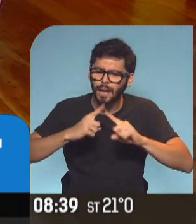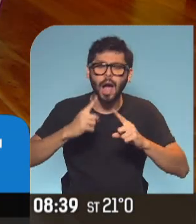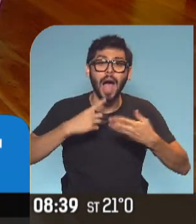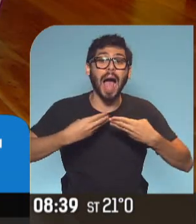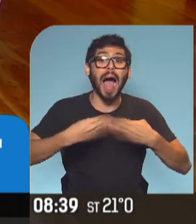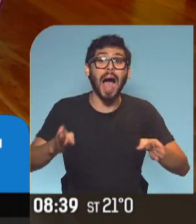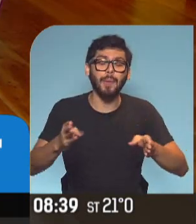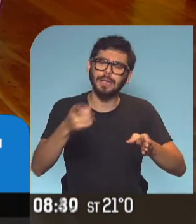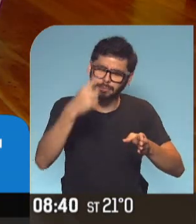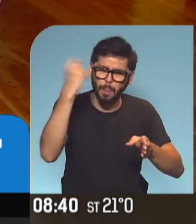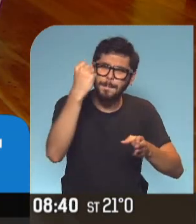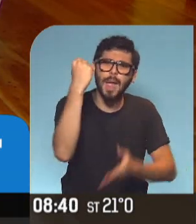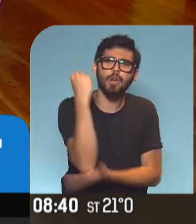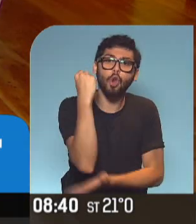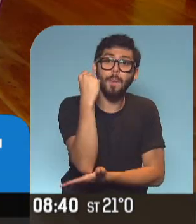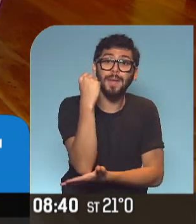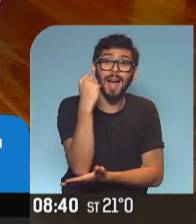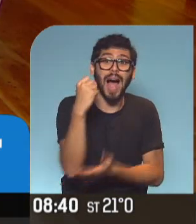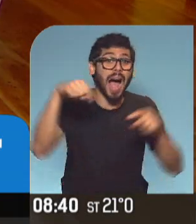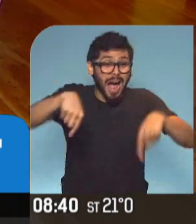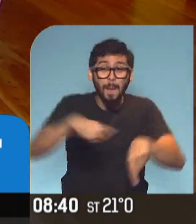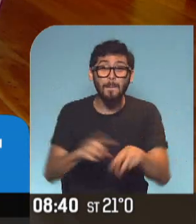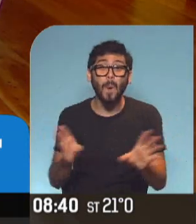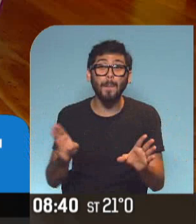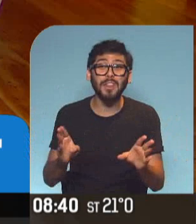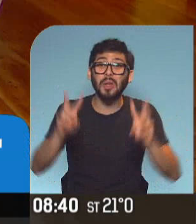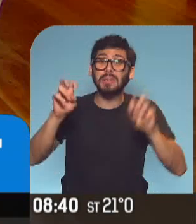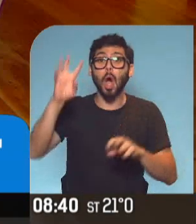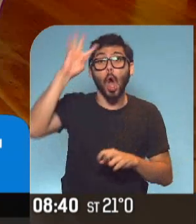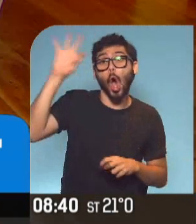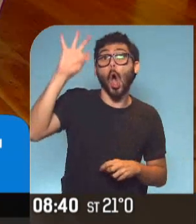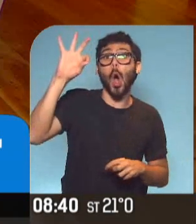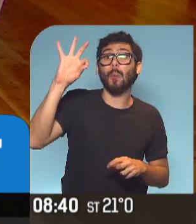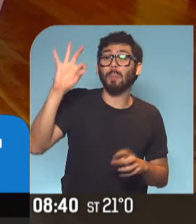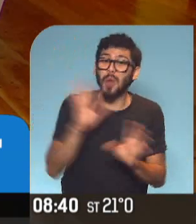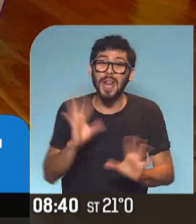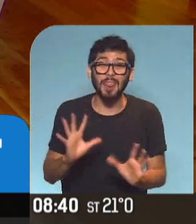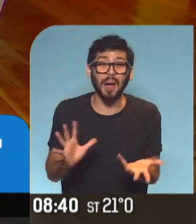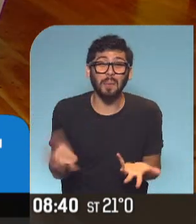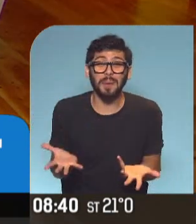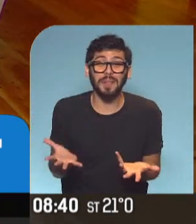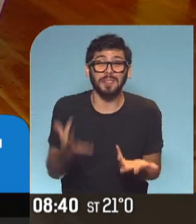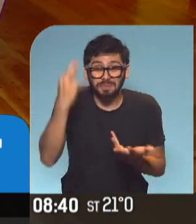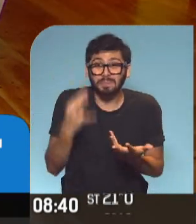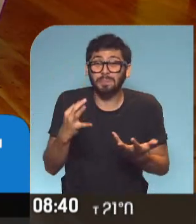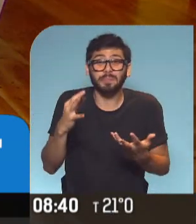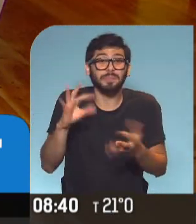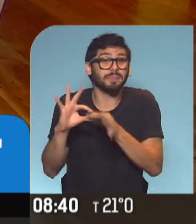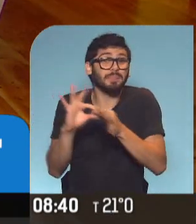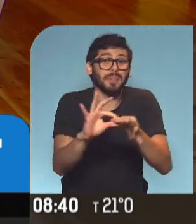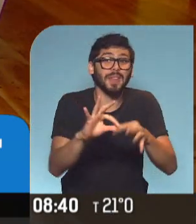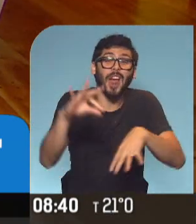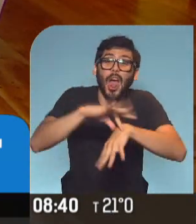eso no tiene un c juego en este momento ideológico duro o acaso digamos tiene un sesgo epidemiológico que está muy muy